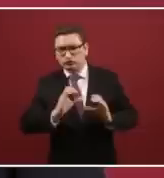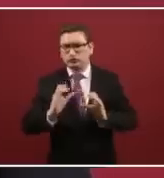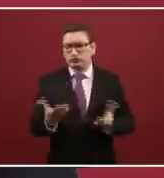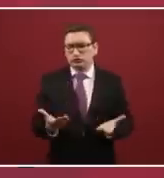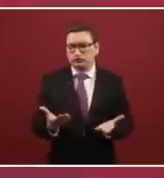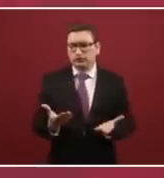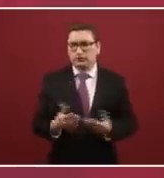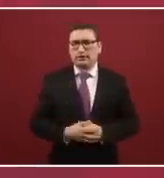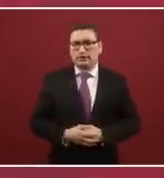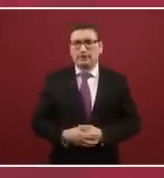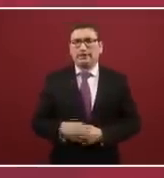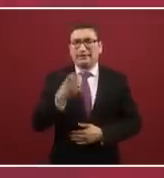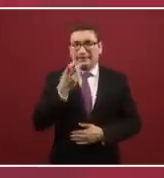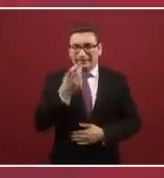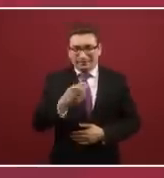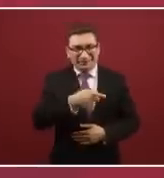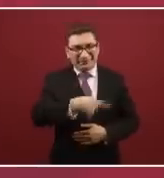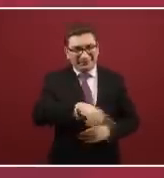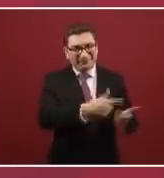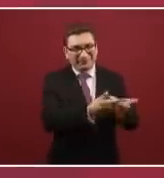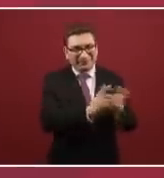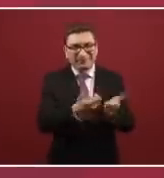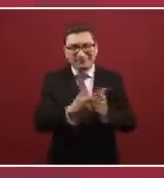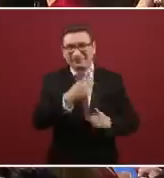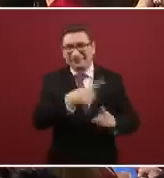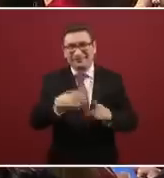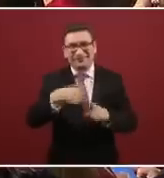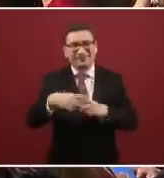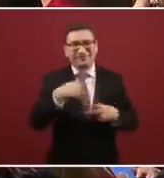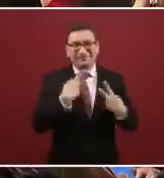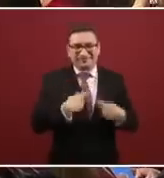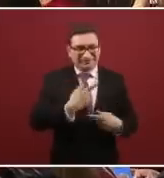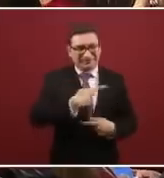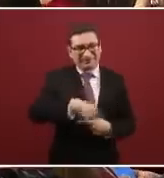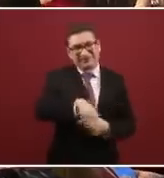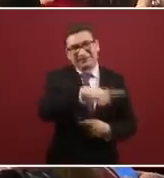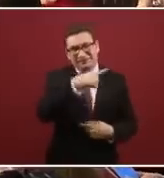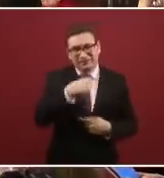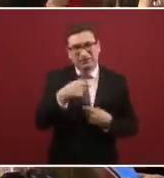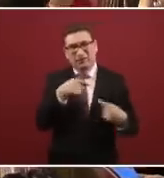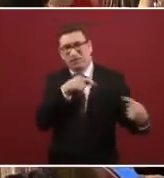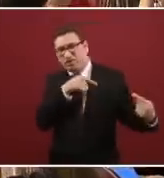Entonces, esas son las resistencias que estamos enfrentando.